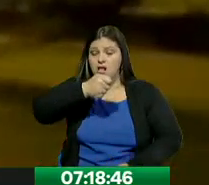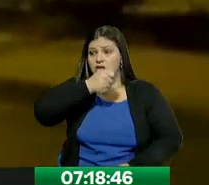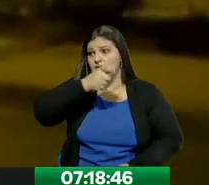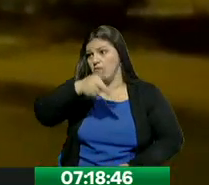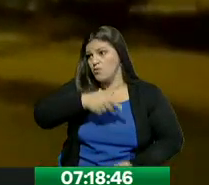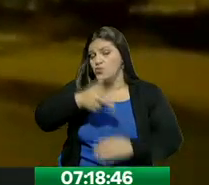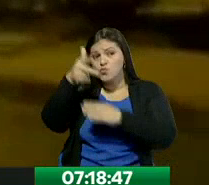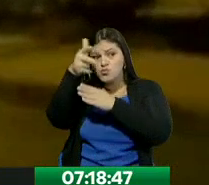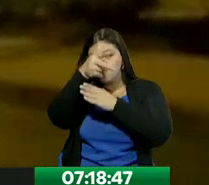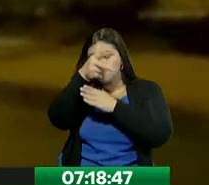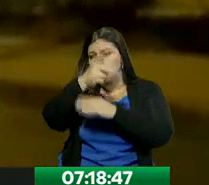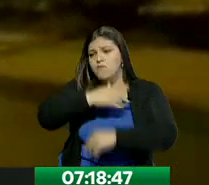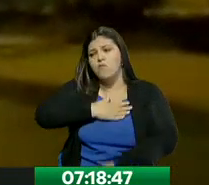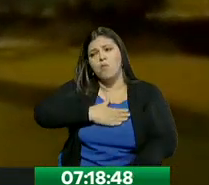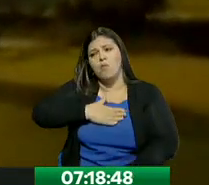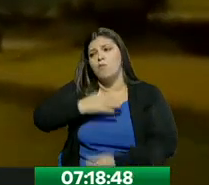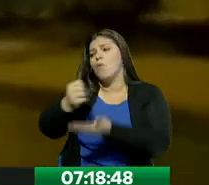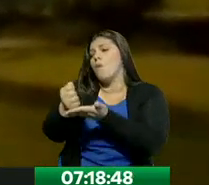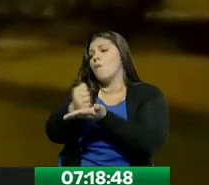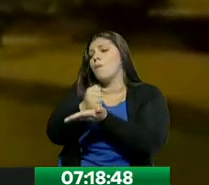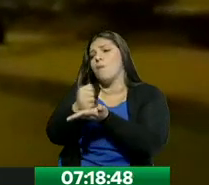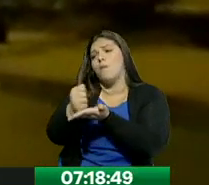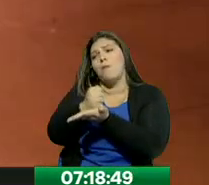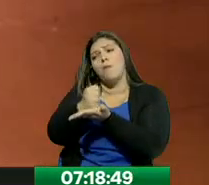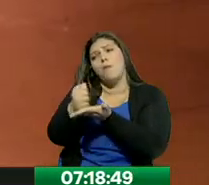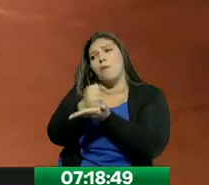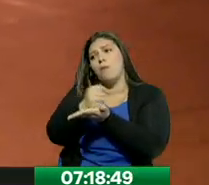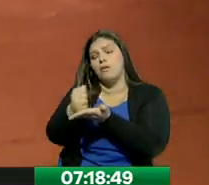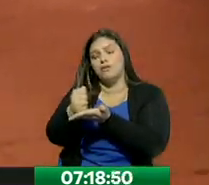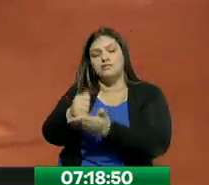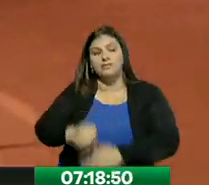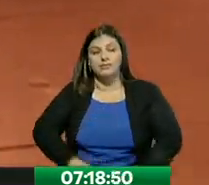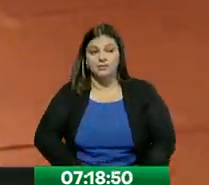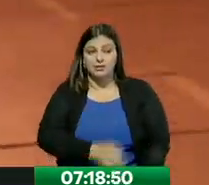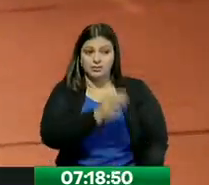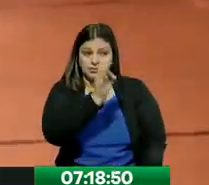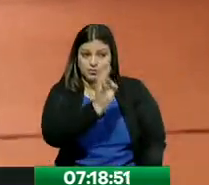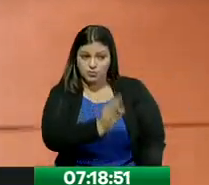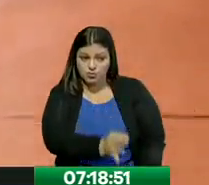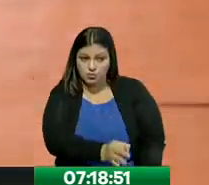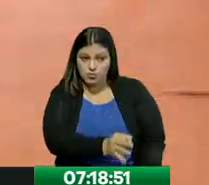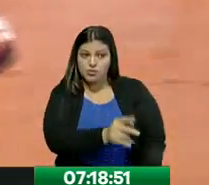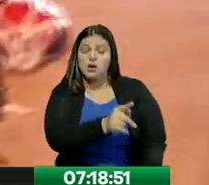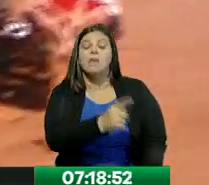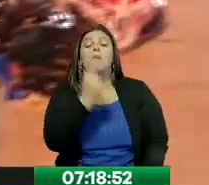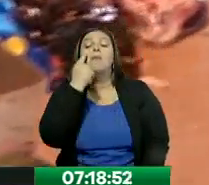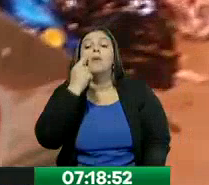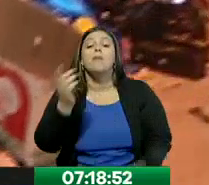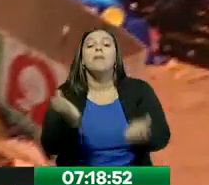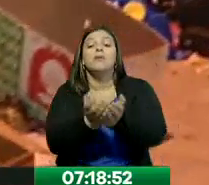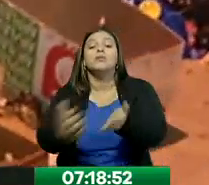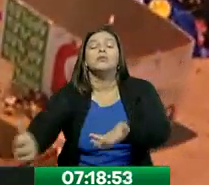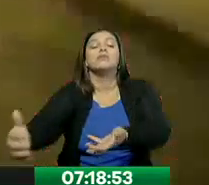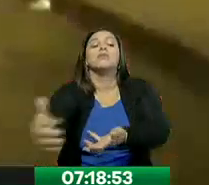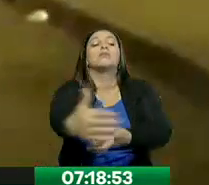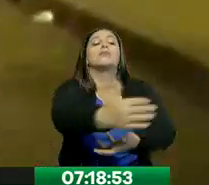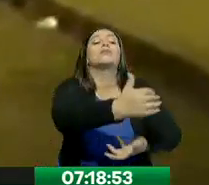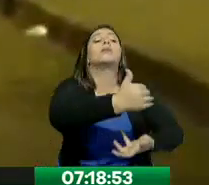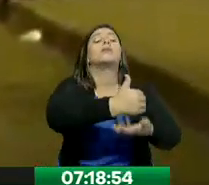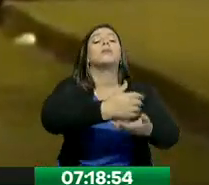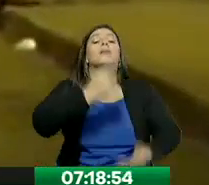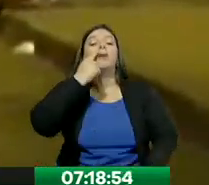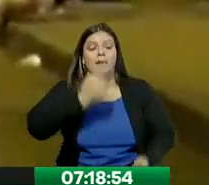eso. Para constatar que la señora cumpla su promesa, regresamos al lugar y mientras